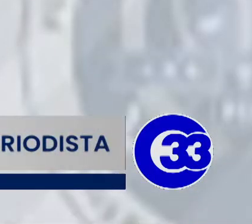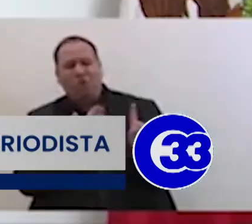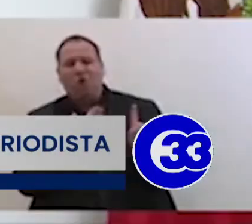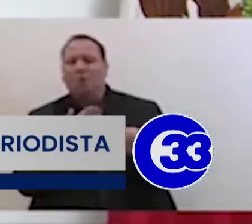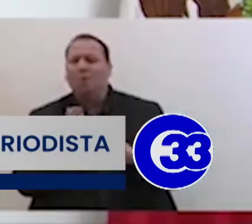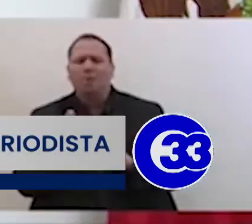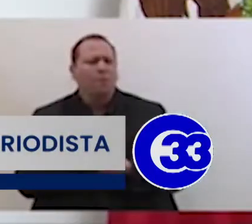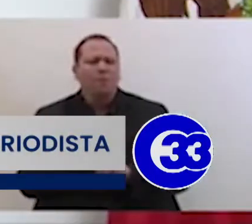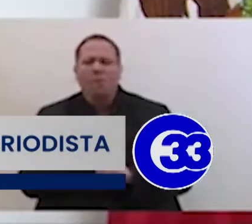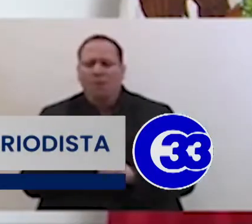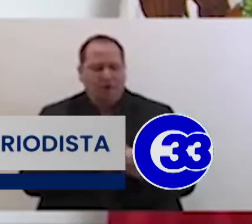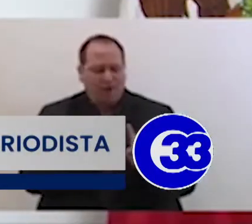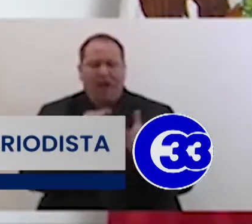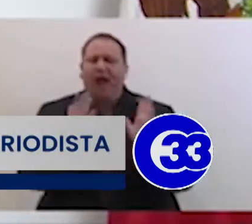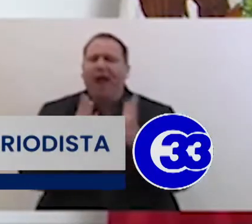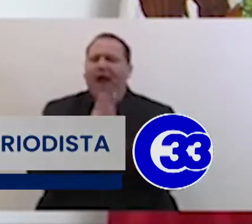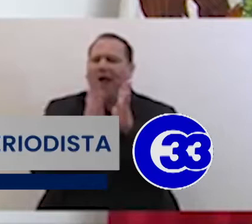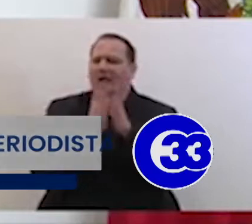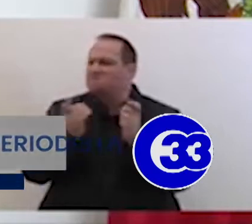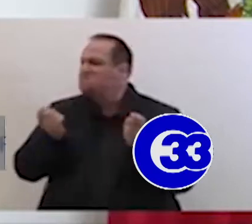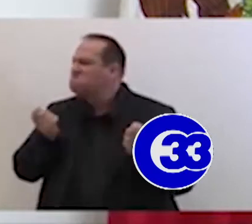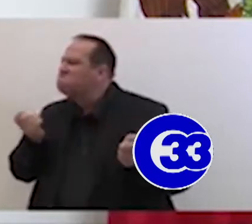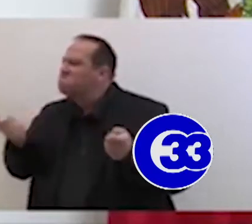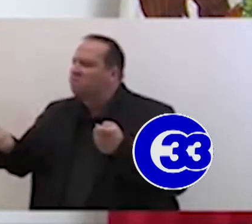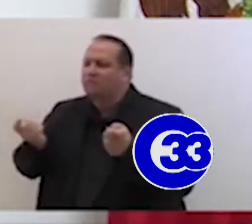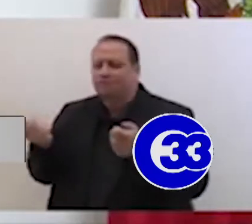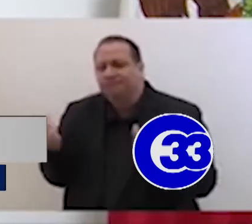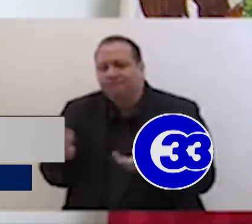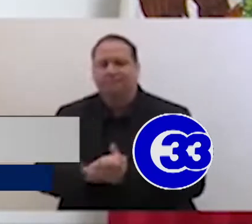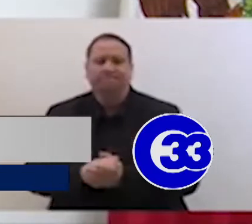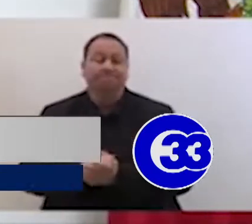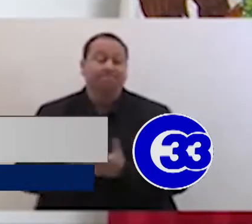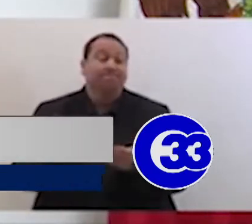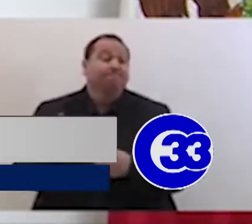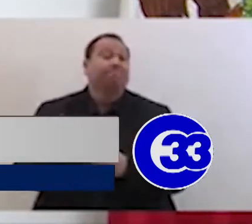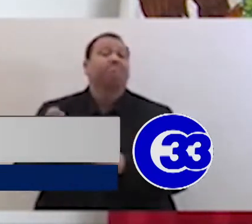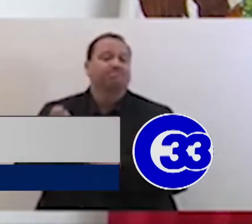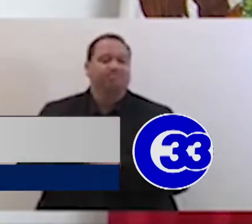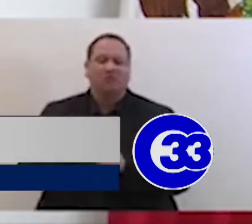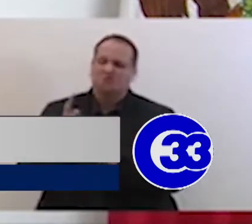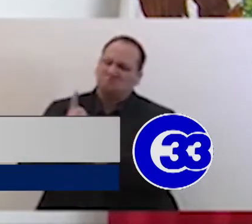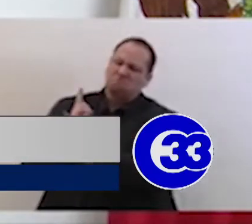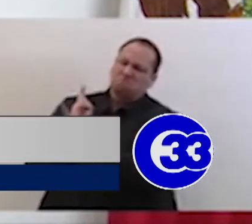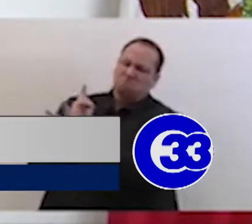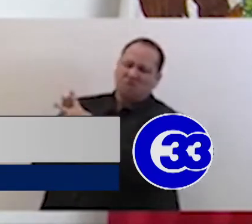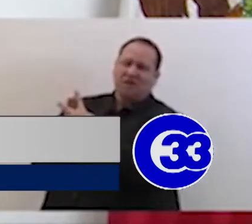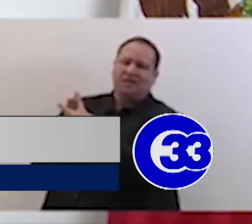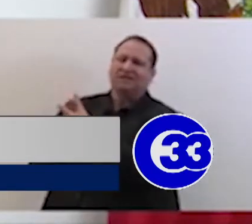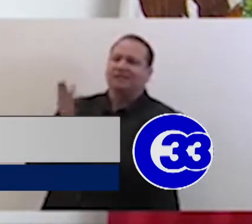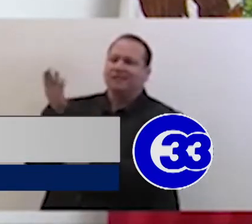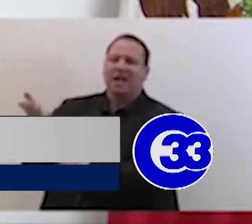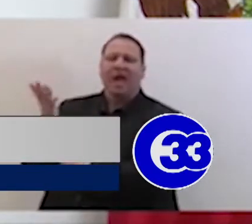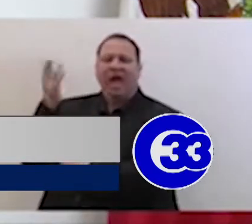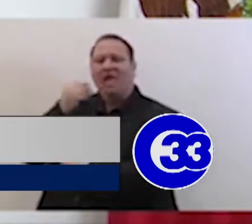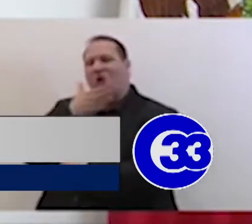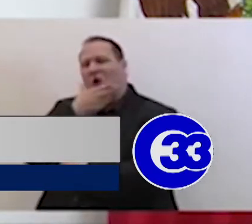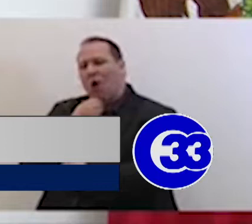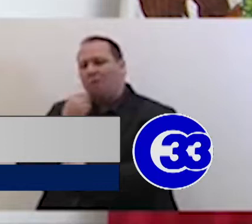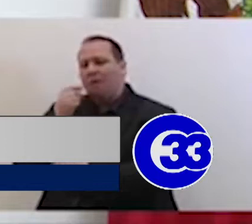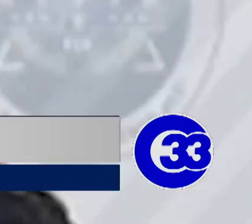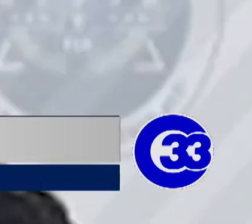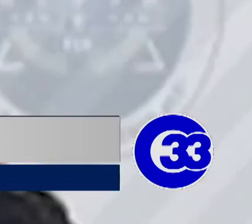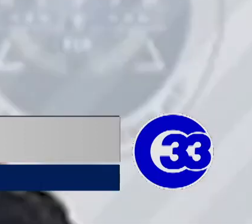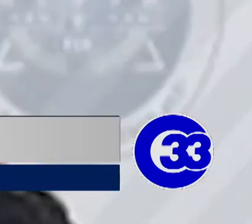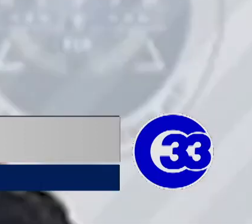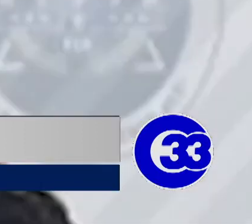la presunta participación en la autoría intelectual, en este caso del asesinato del fotoperiodista Margarito Martínez